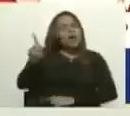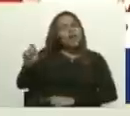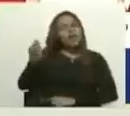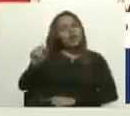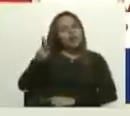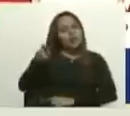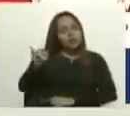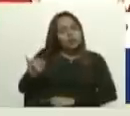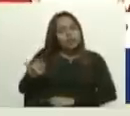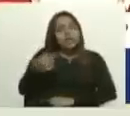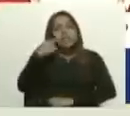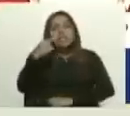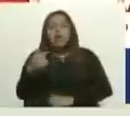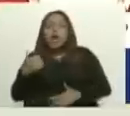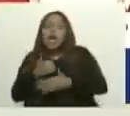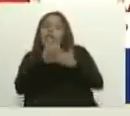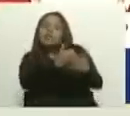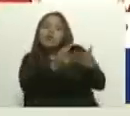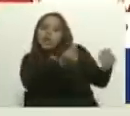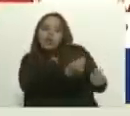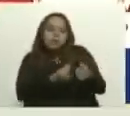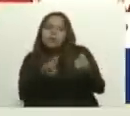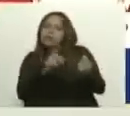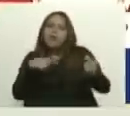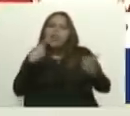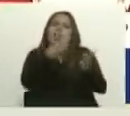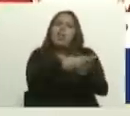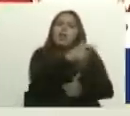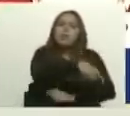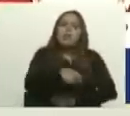a robársela. Nunca llegó a los venezolanos.